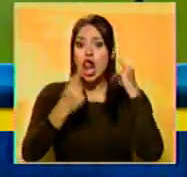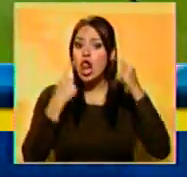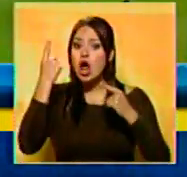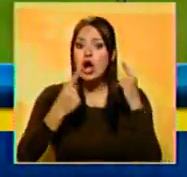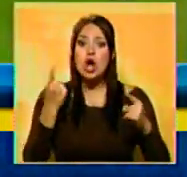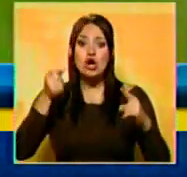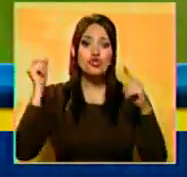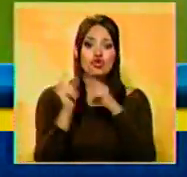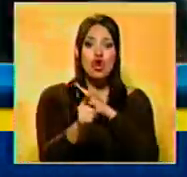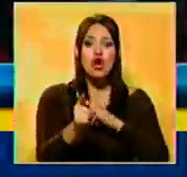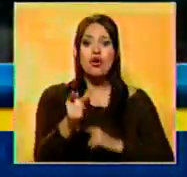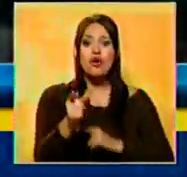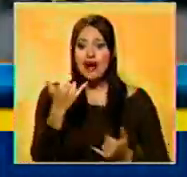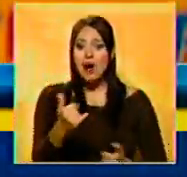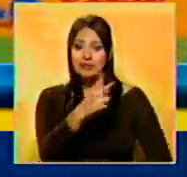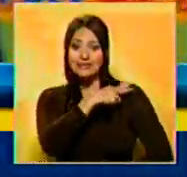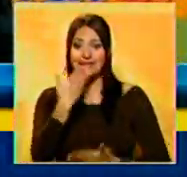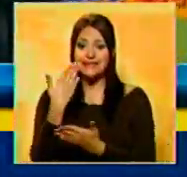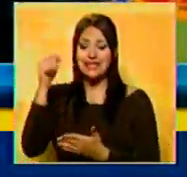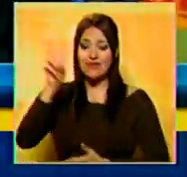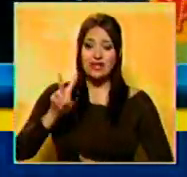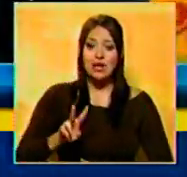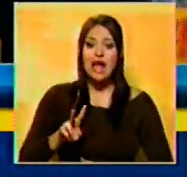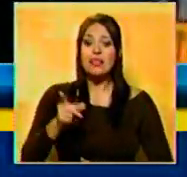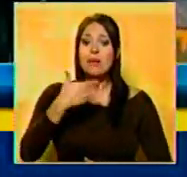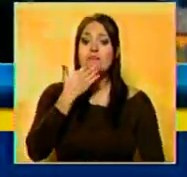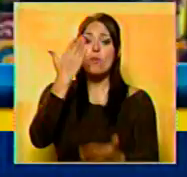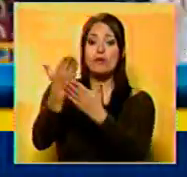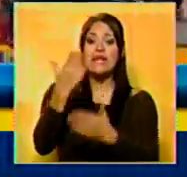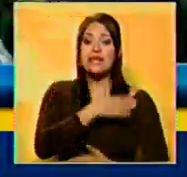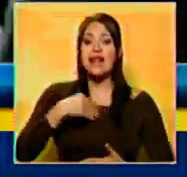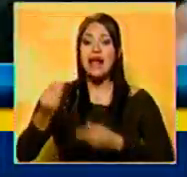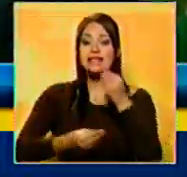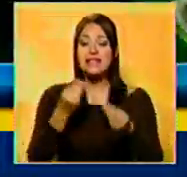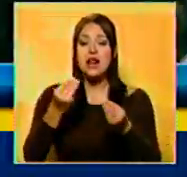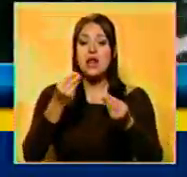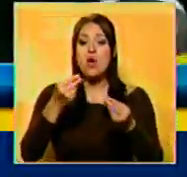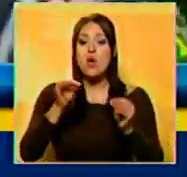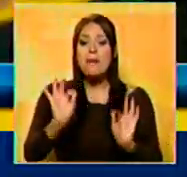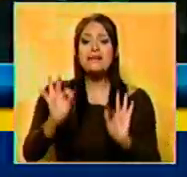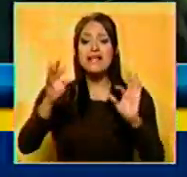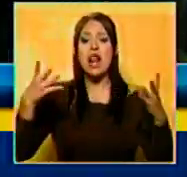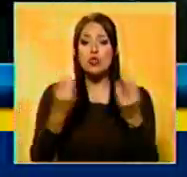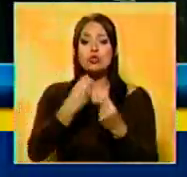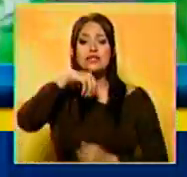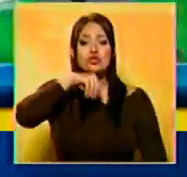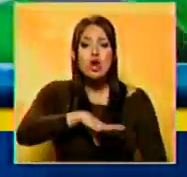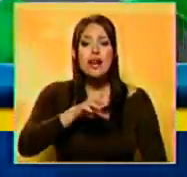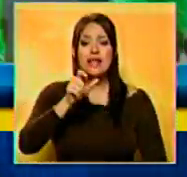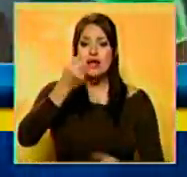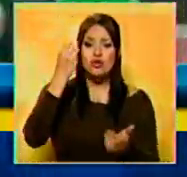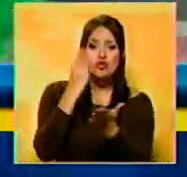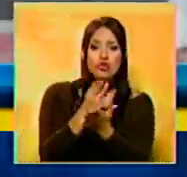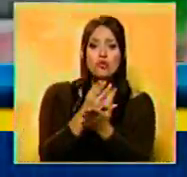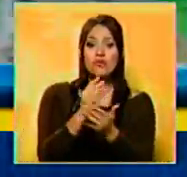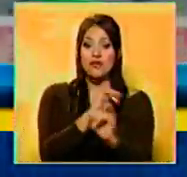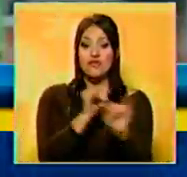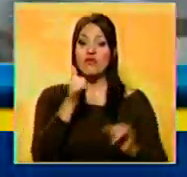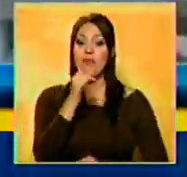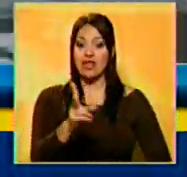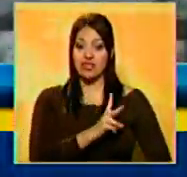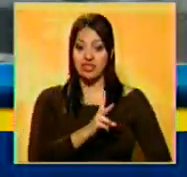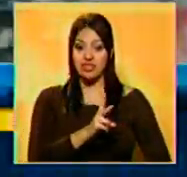con los goles recientes de capitán venezolano y hasta Proponen la instalación de un monumento junto a los históricos del Club en los deportes